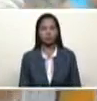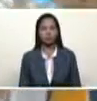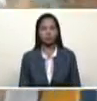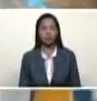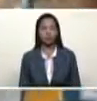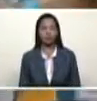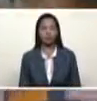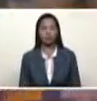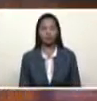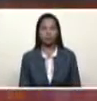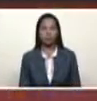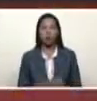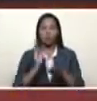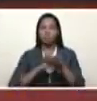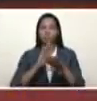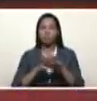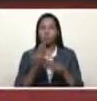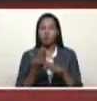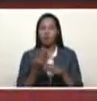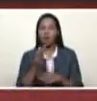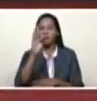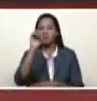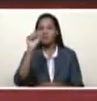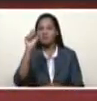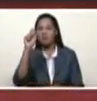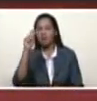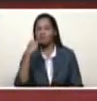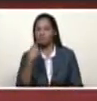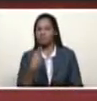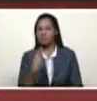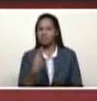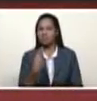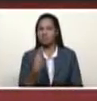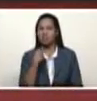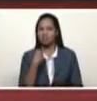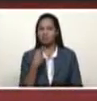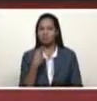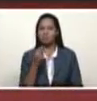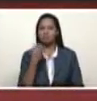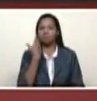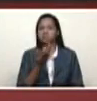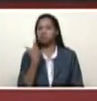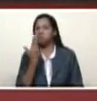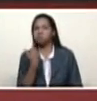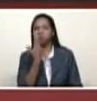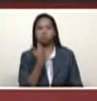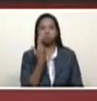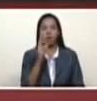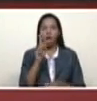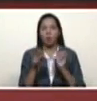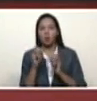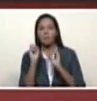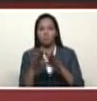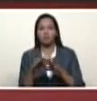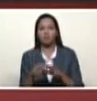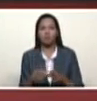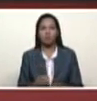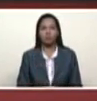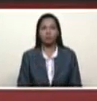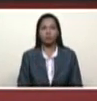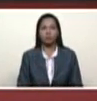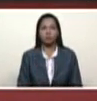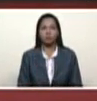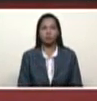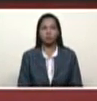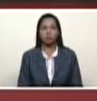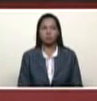Porque la teoría del Fast News es lanza estiércol, que algo le pega. Que algo le pega en el